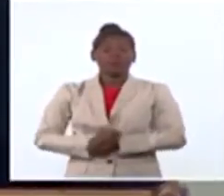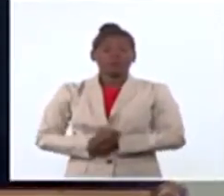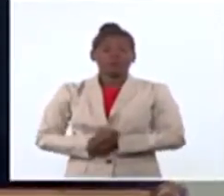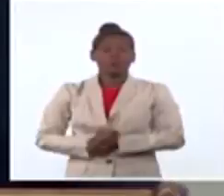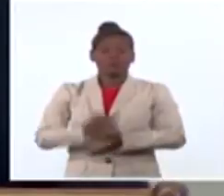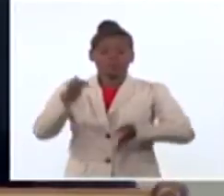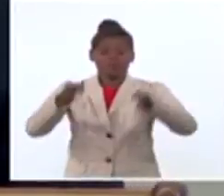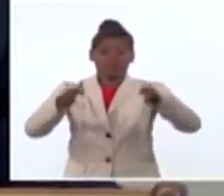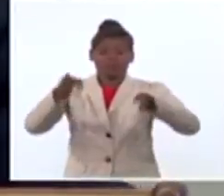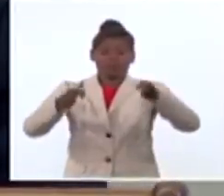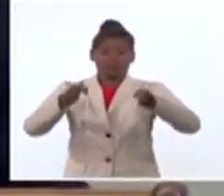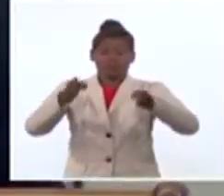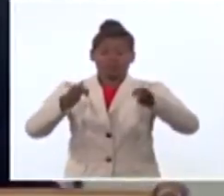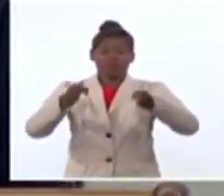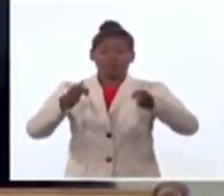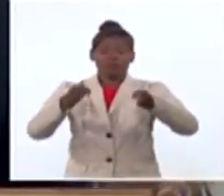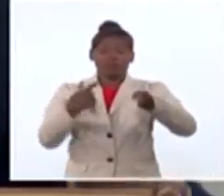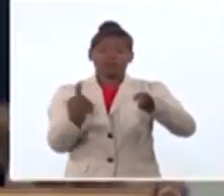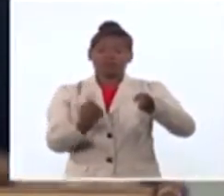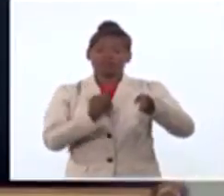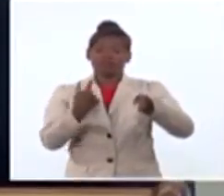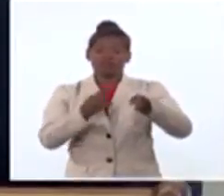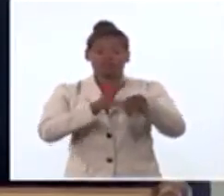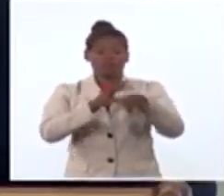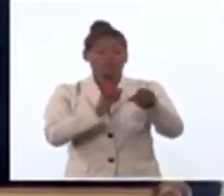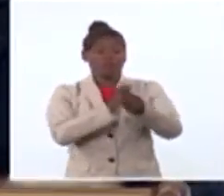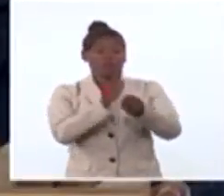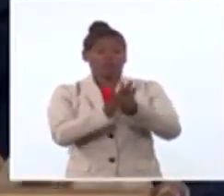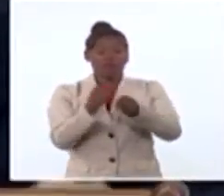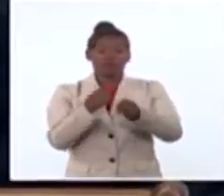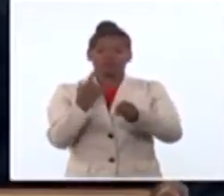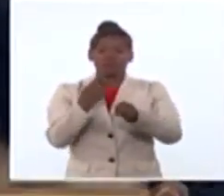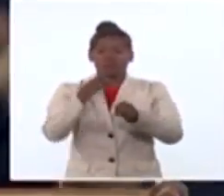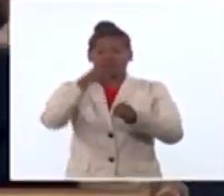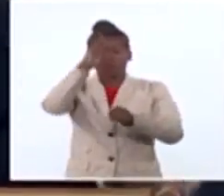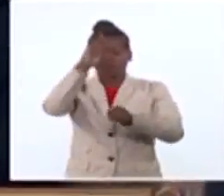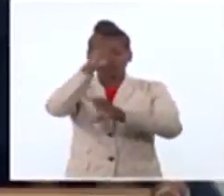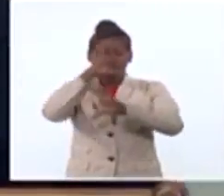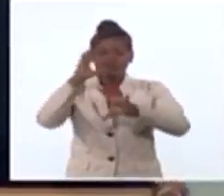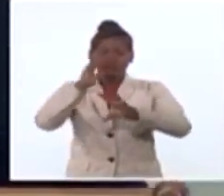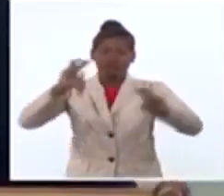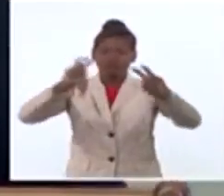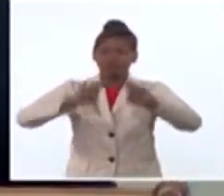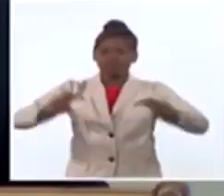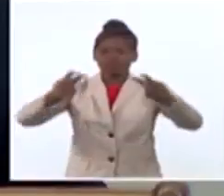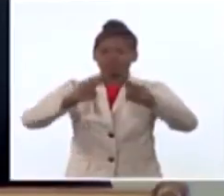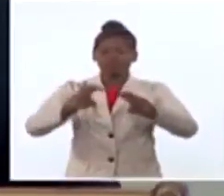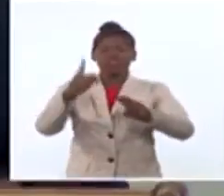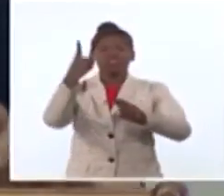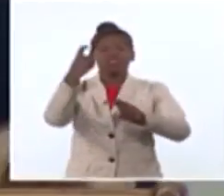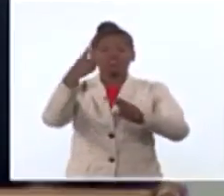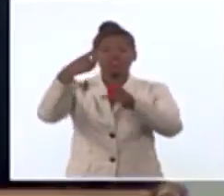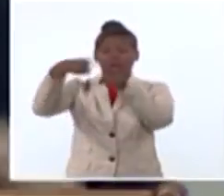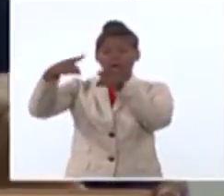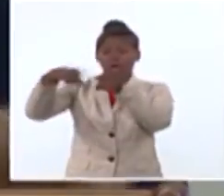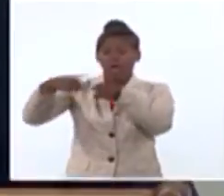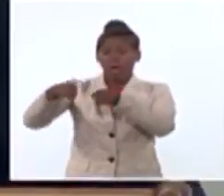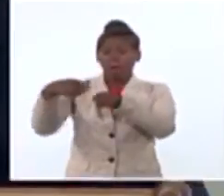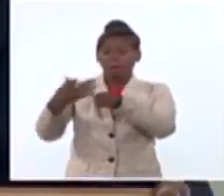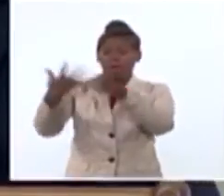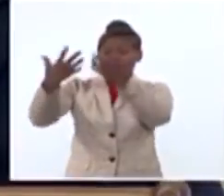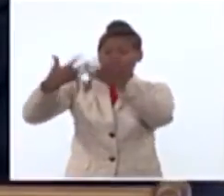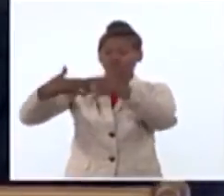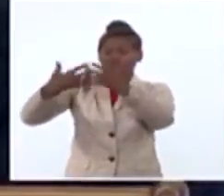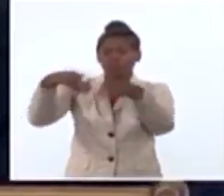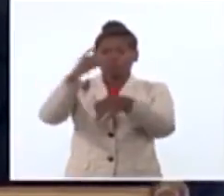las investigaciones médicas, la producción industrial y los estudios